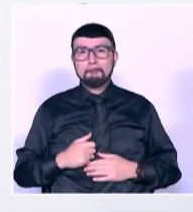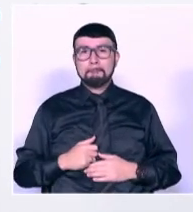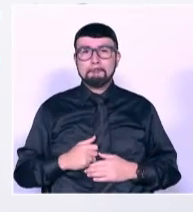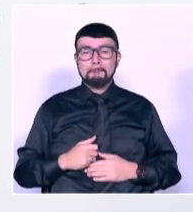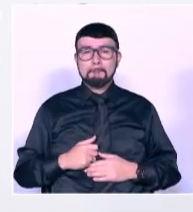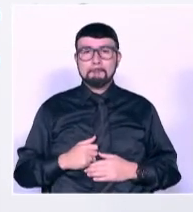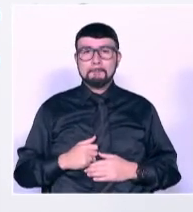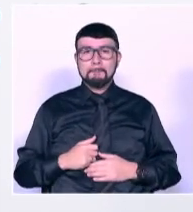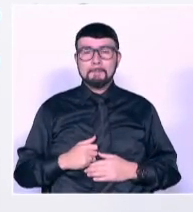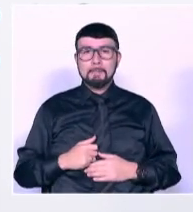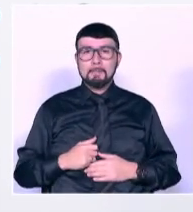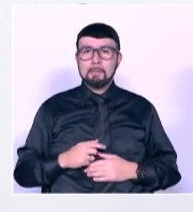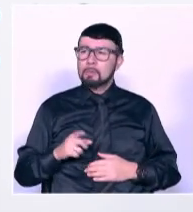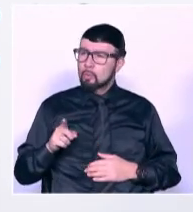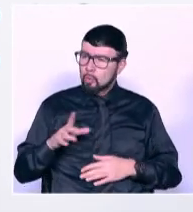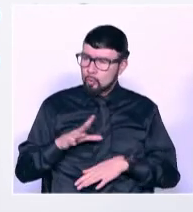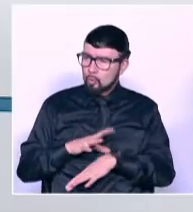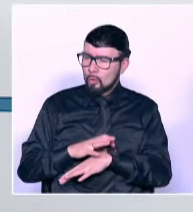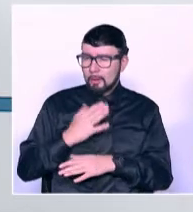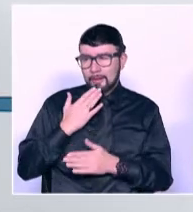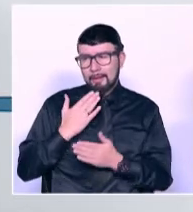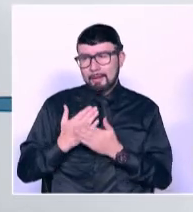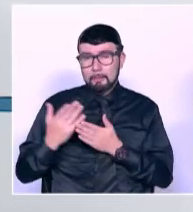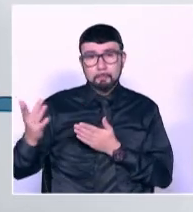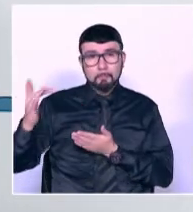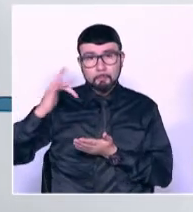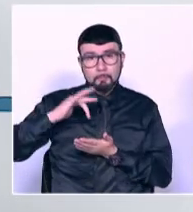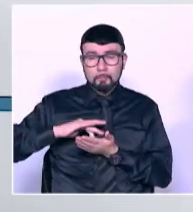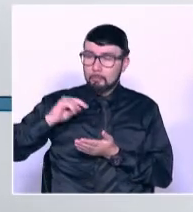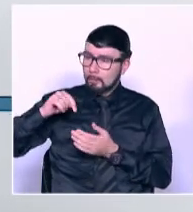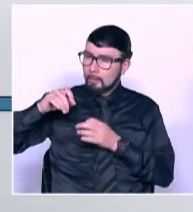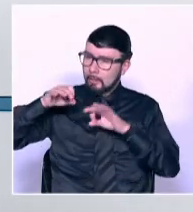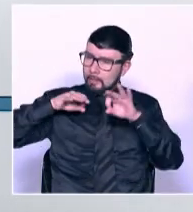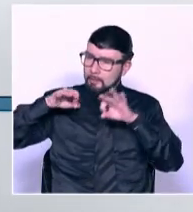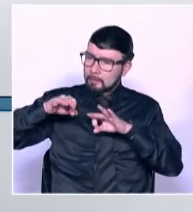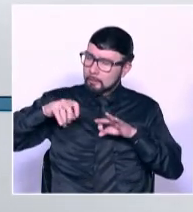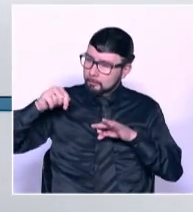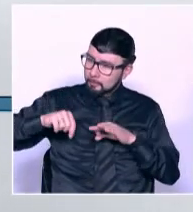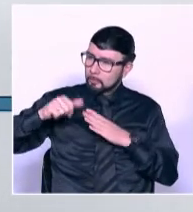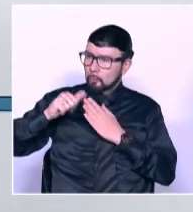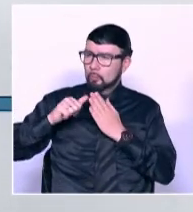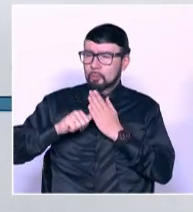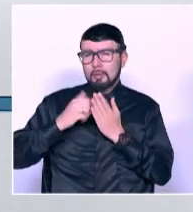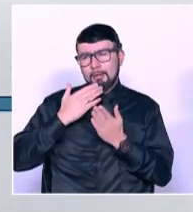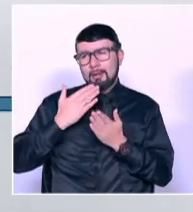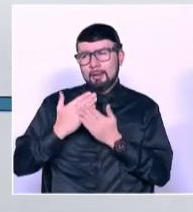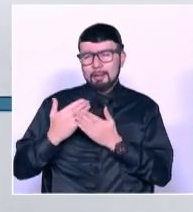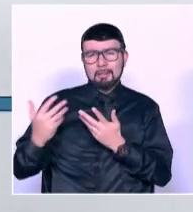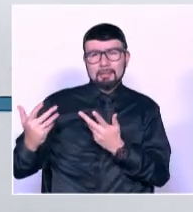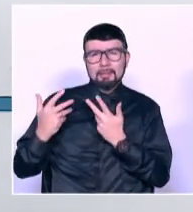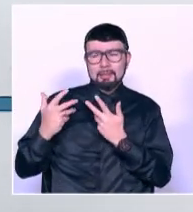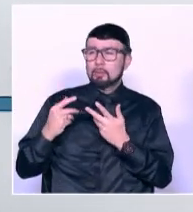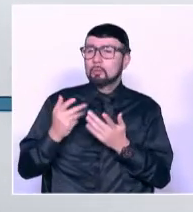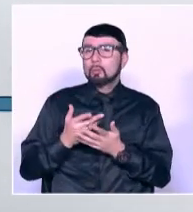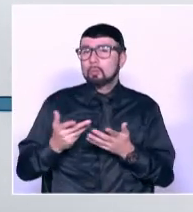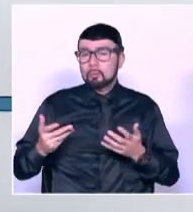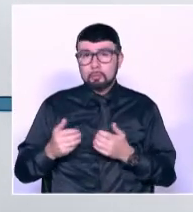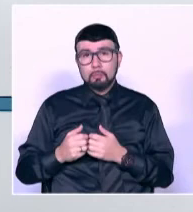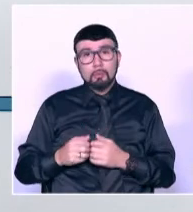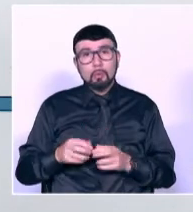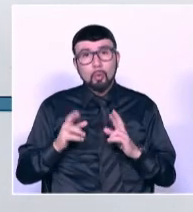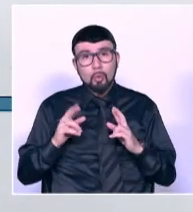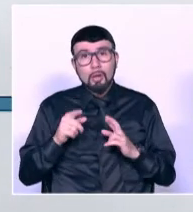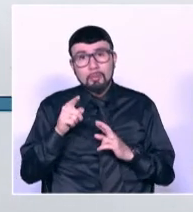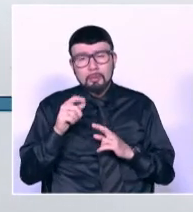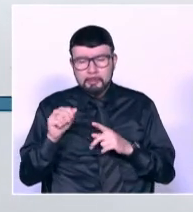de reposo. Doctora, le agradezco mucho su presencia hoy aquí en el programa, de verdad que gracias por enseñarnos tantas cosas. Espero pongan en